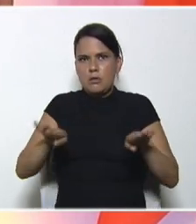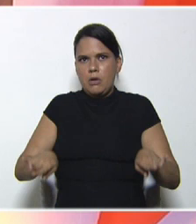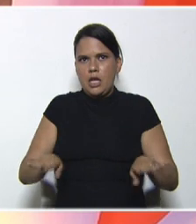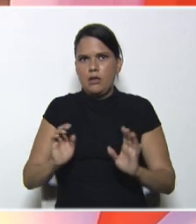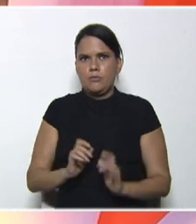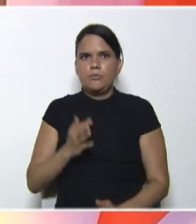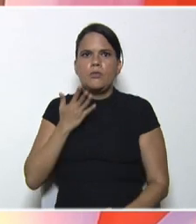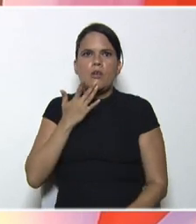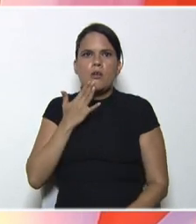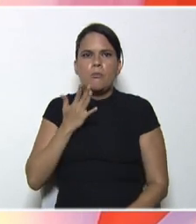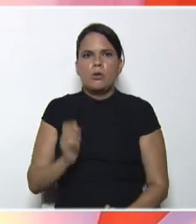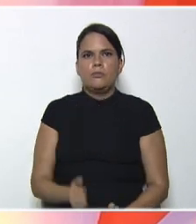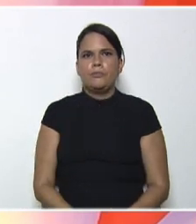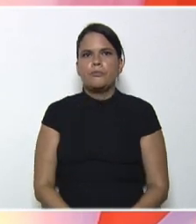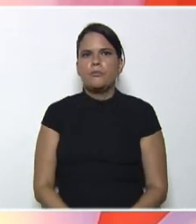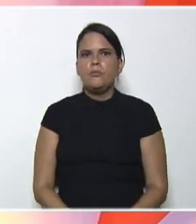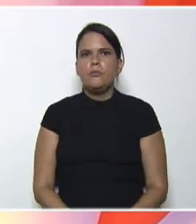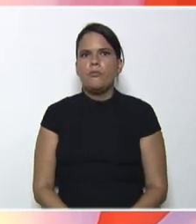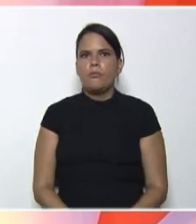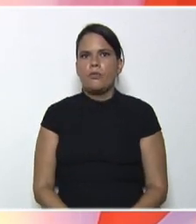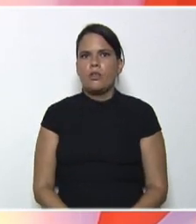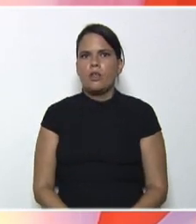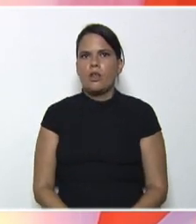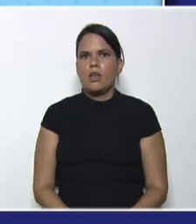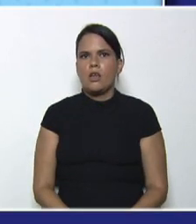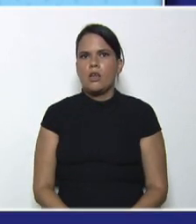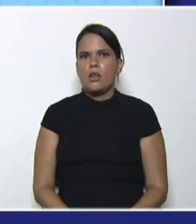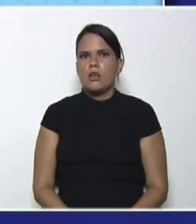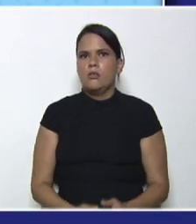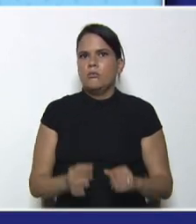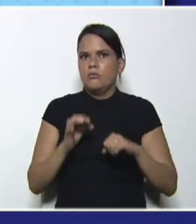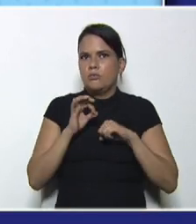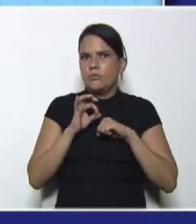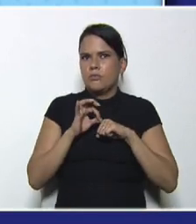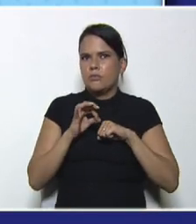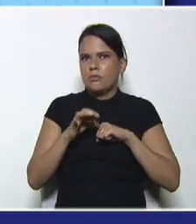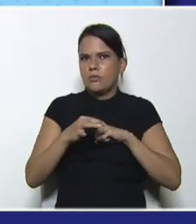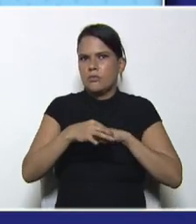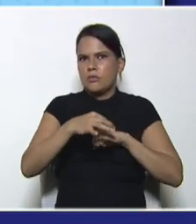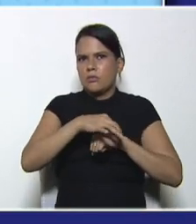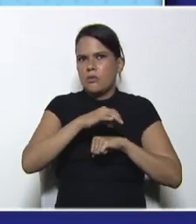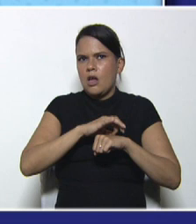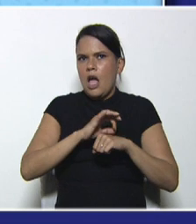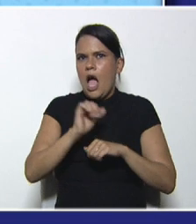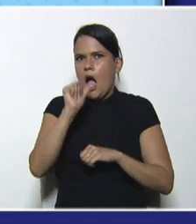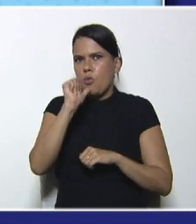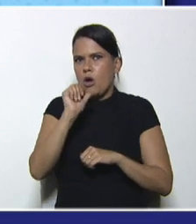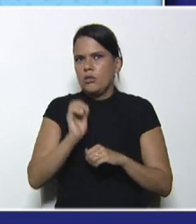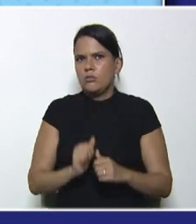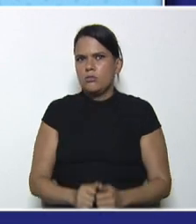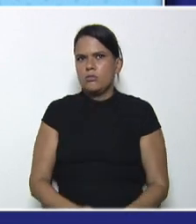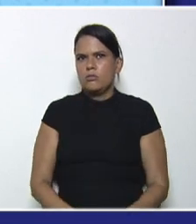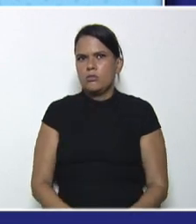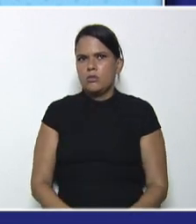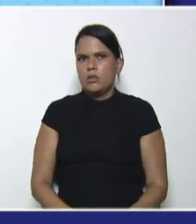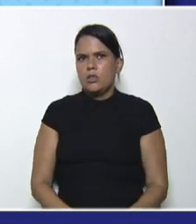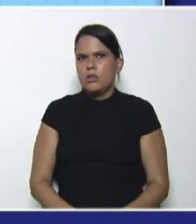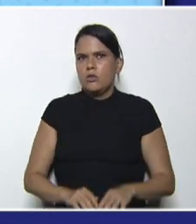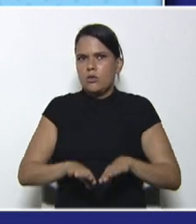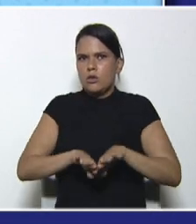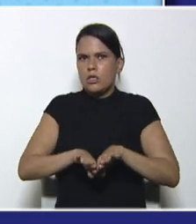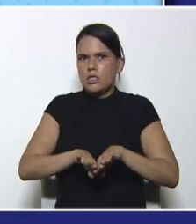Ejemplo, tengo la molécula de agua, 2 moles de agua, y ocurrió una